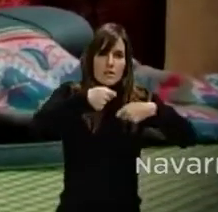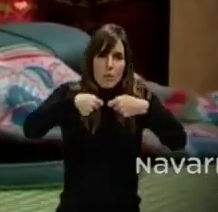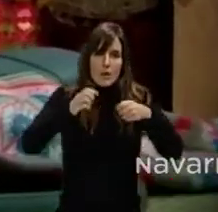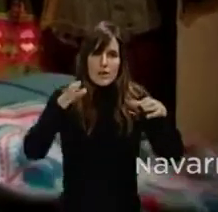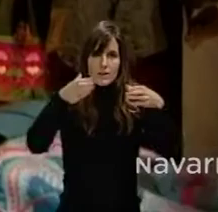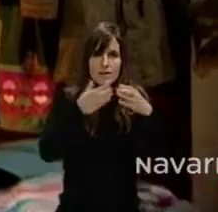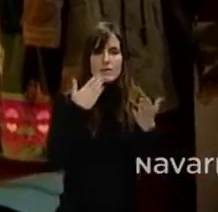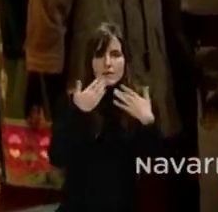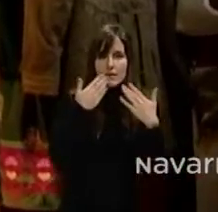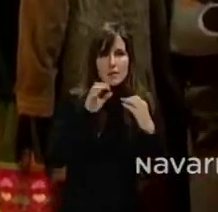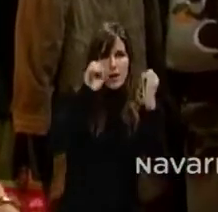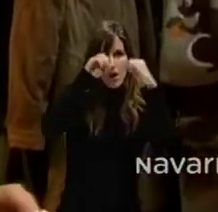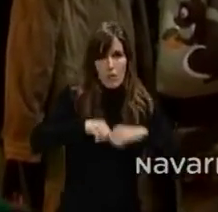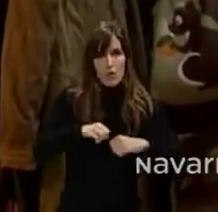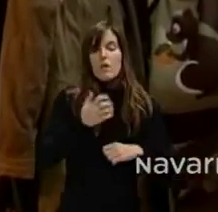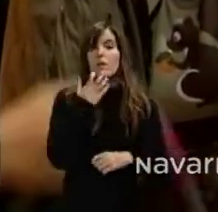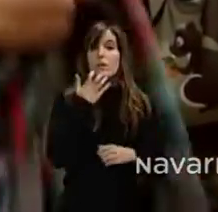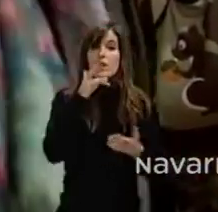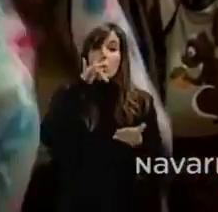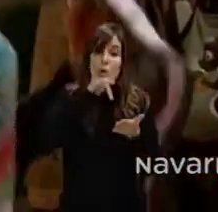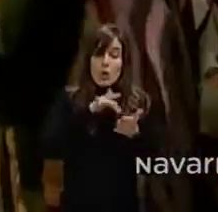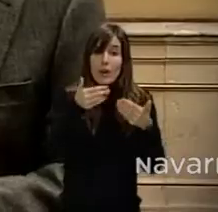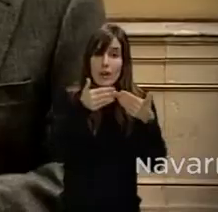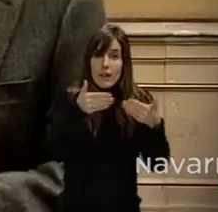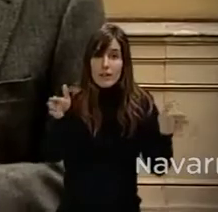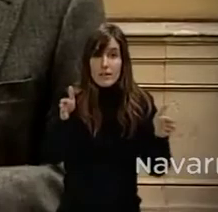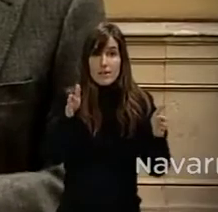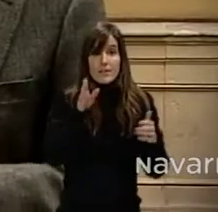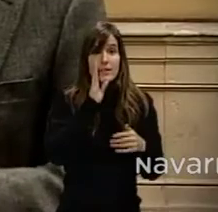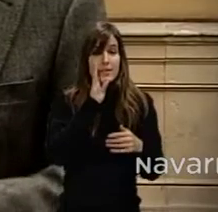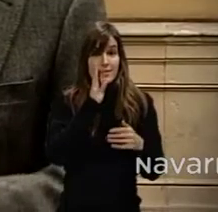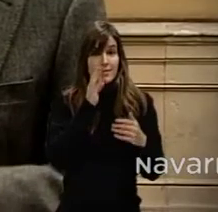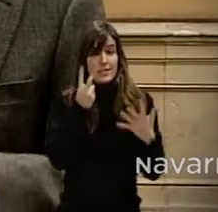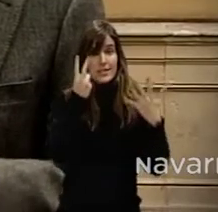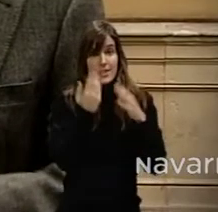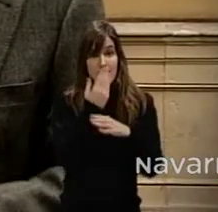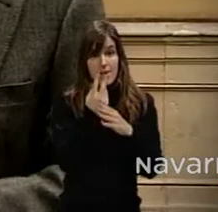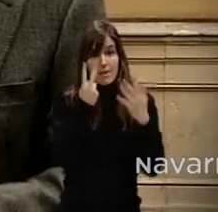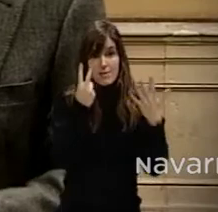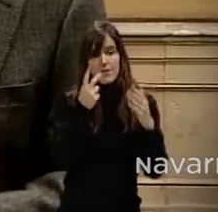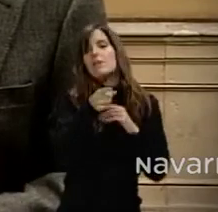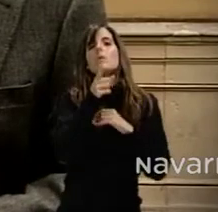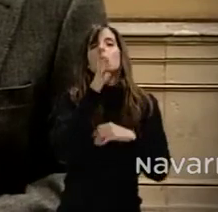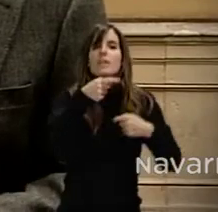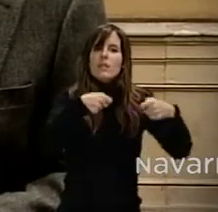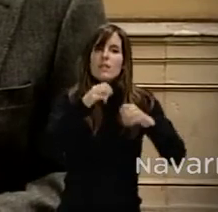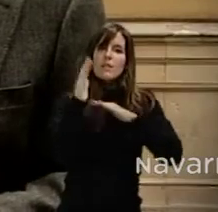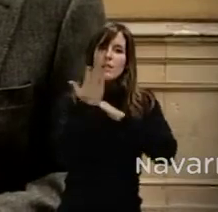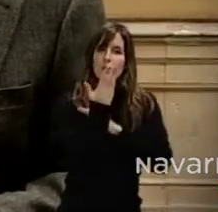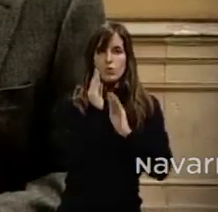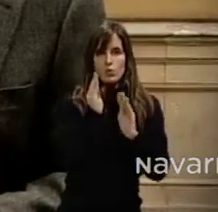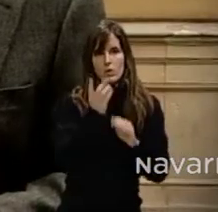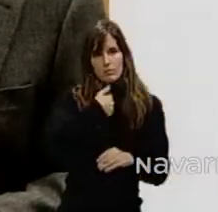sector comercial. Y de hecho, los días de apertura que se han establecido han sido propuestos por los propios operadores comerciales.